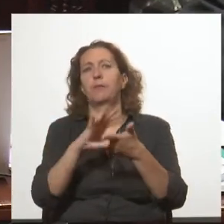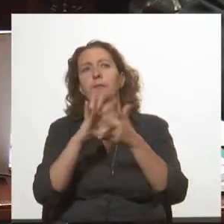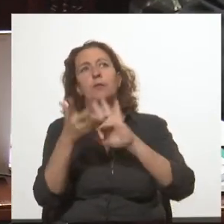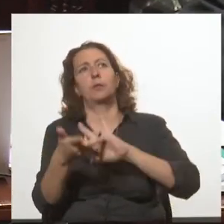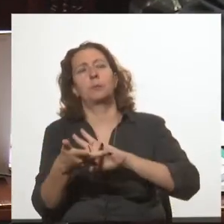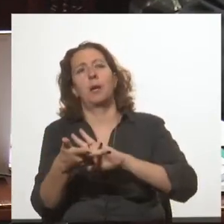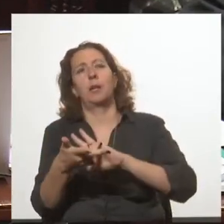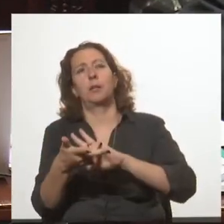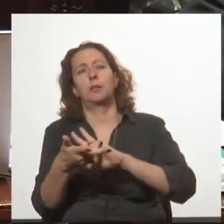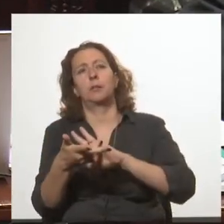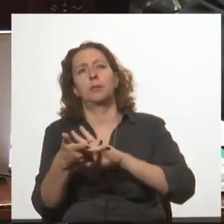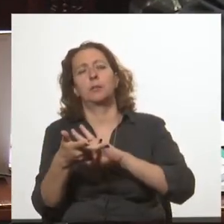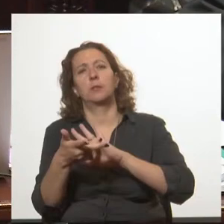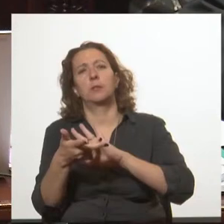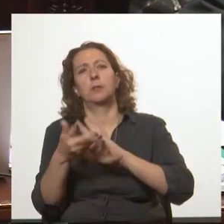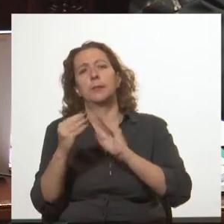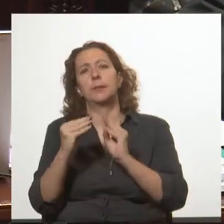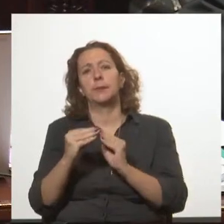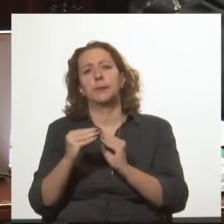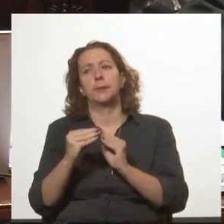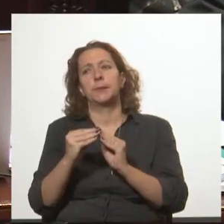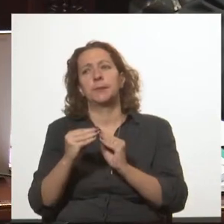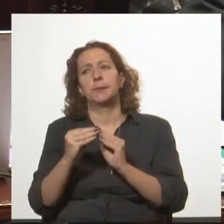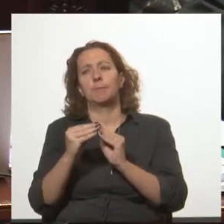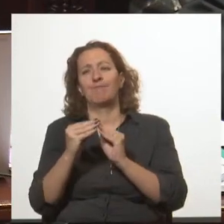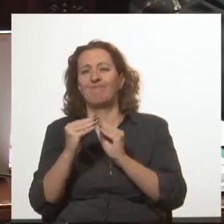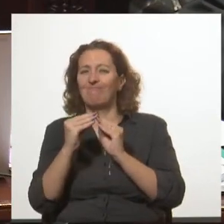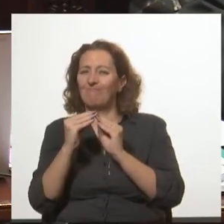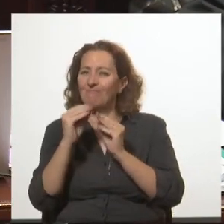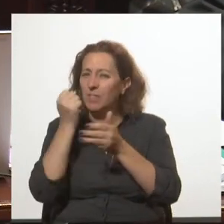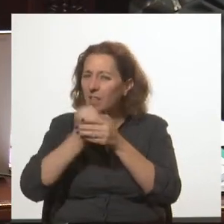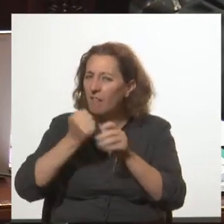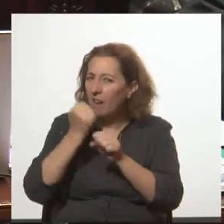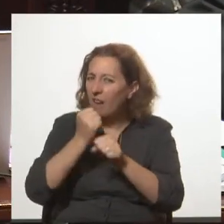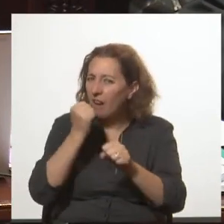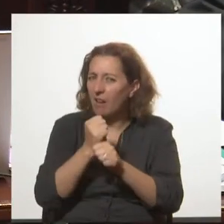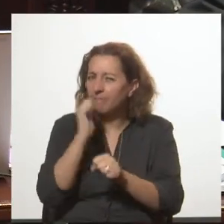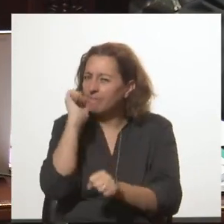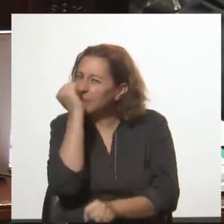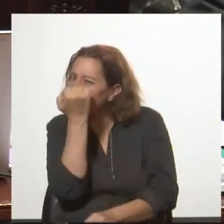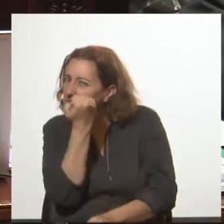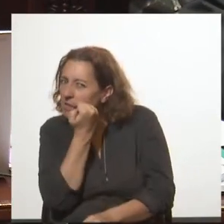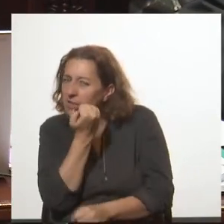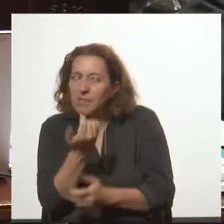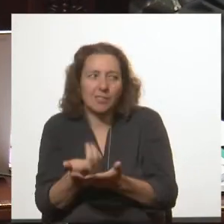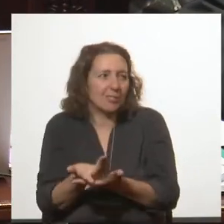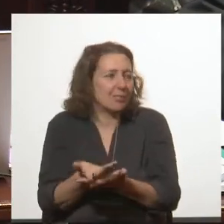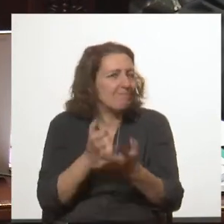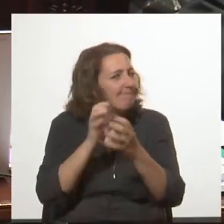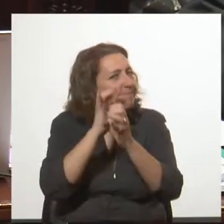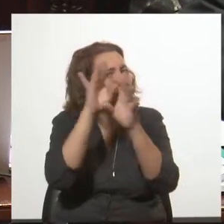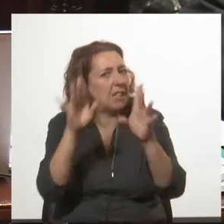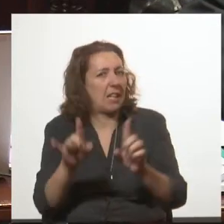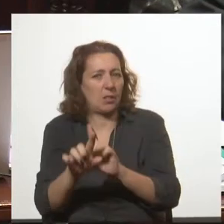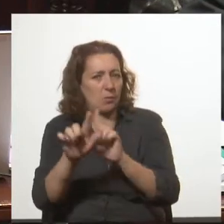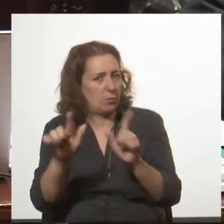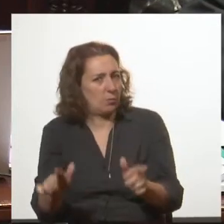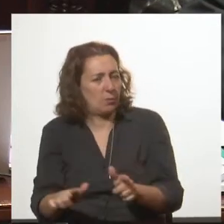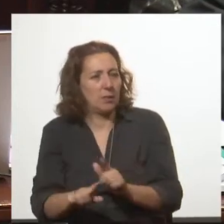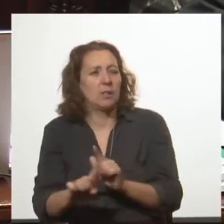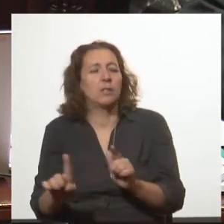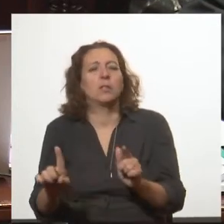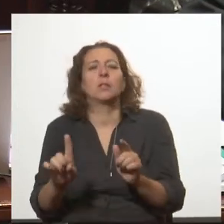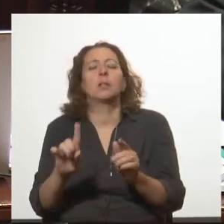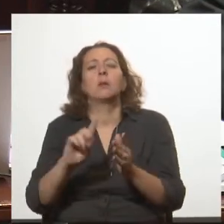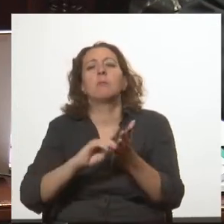de operar con secretismo y opacidad que caracterizó no solamente el